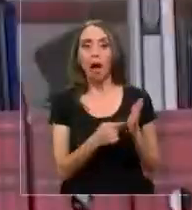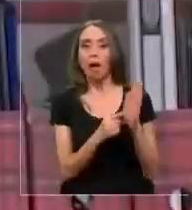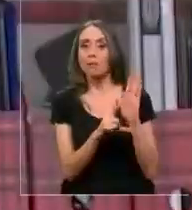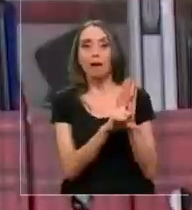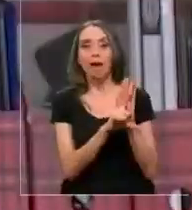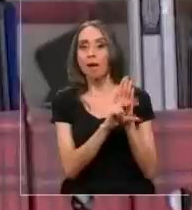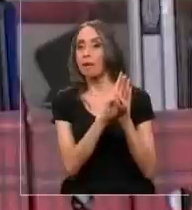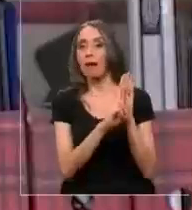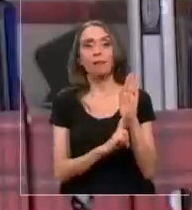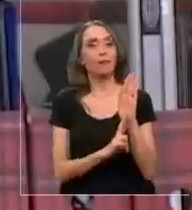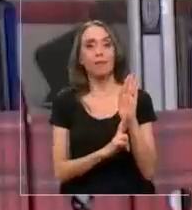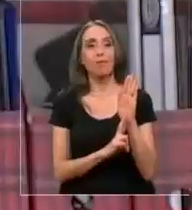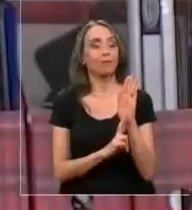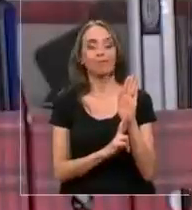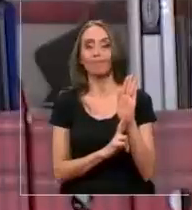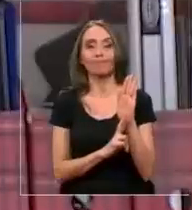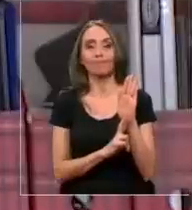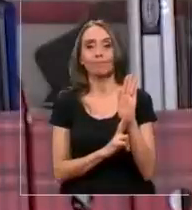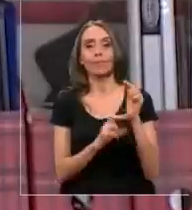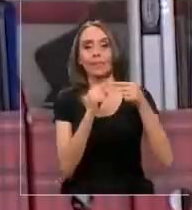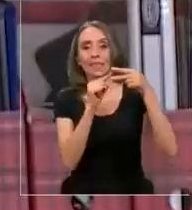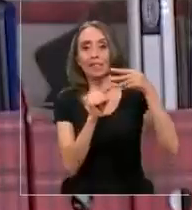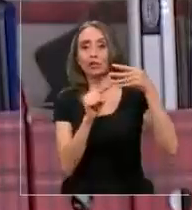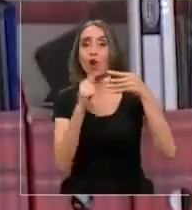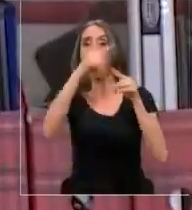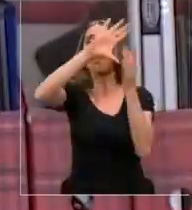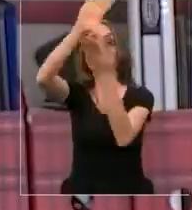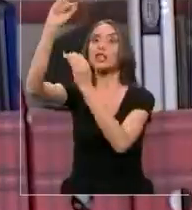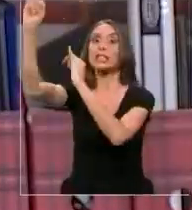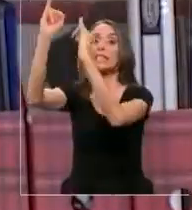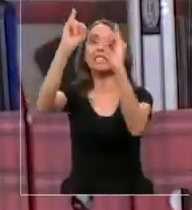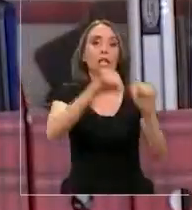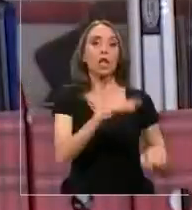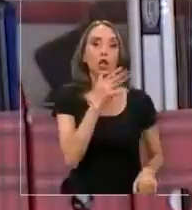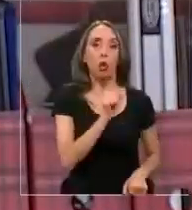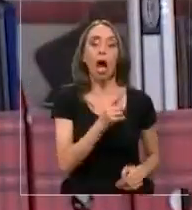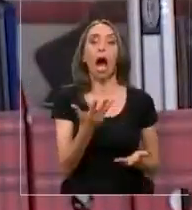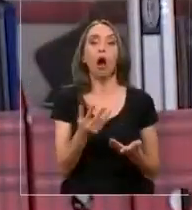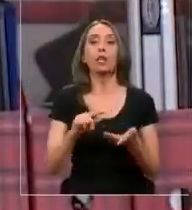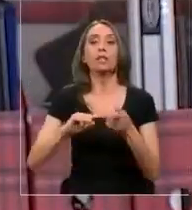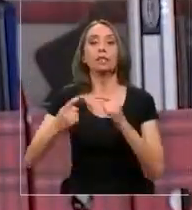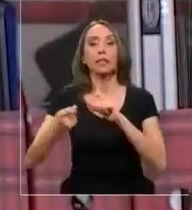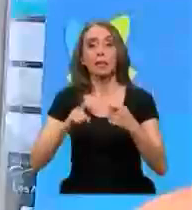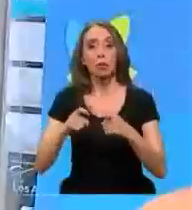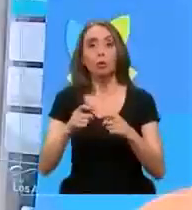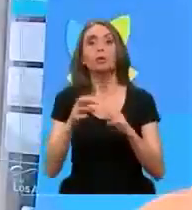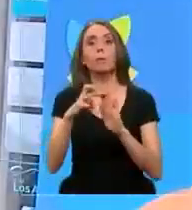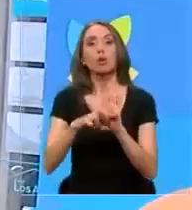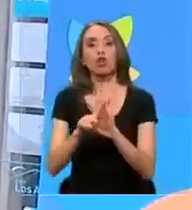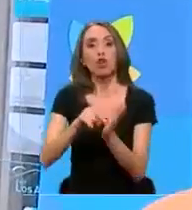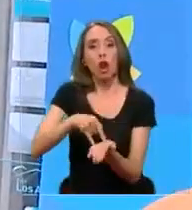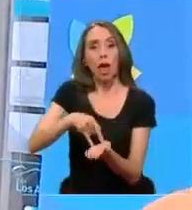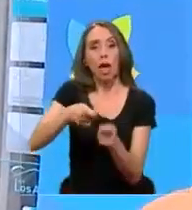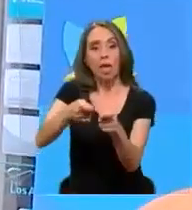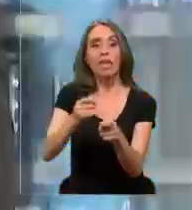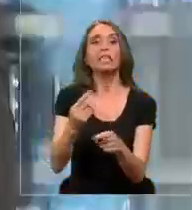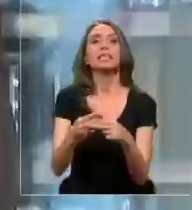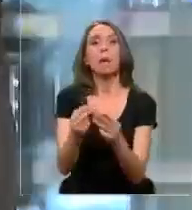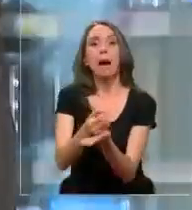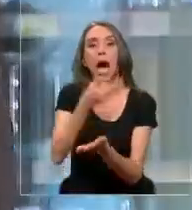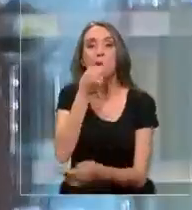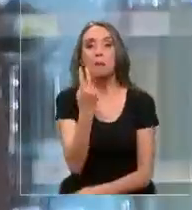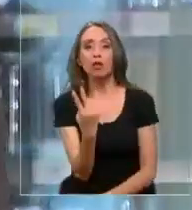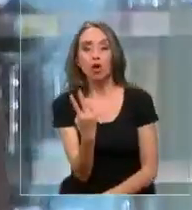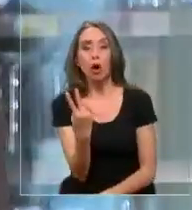ninguna regulación de ninguno de esos tipos y es lo que parte de lo que está discutiendo hoy día en fármacos vos proyecto de ley que busca regular